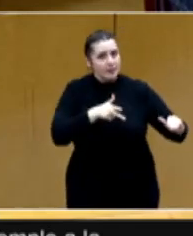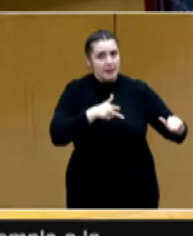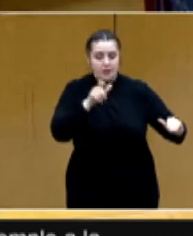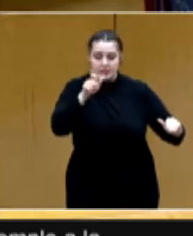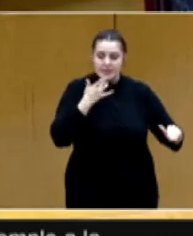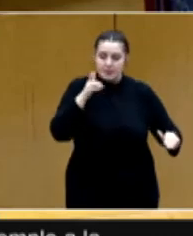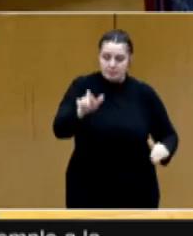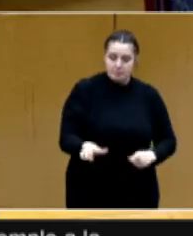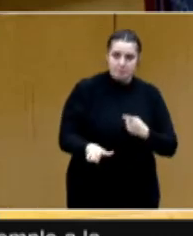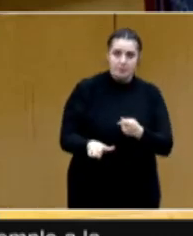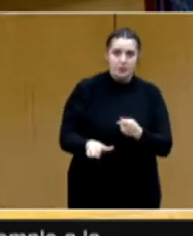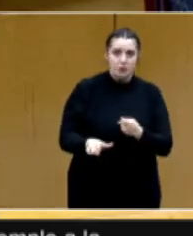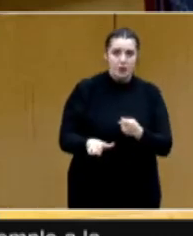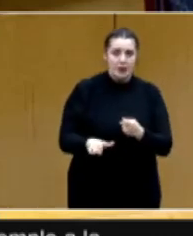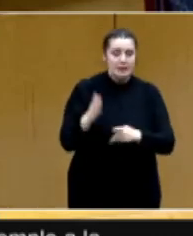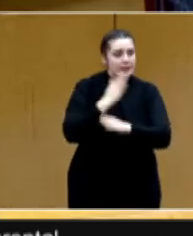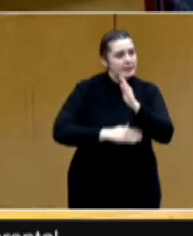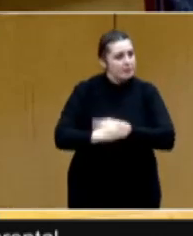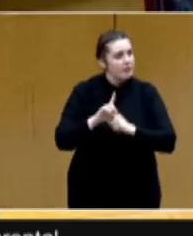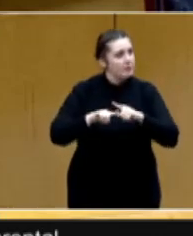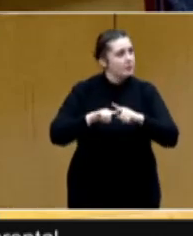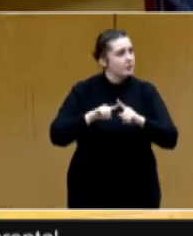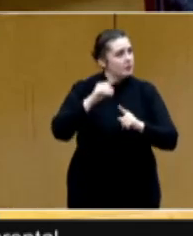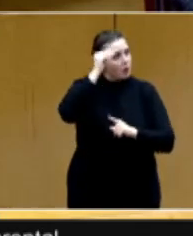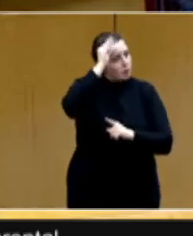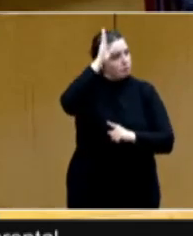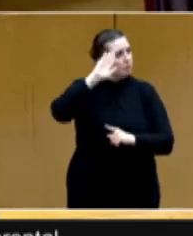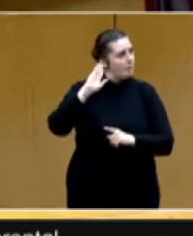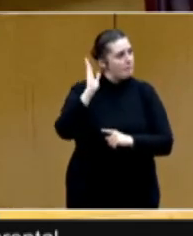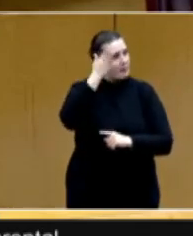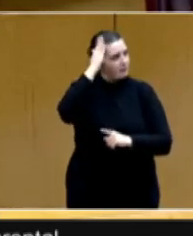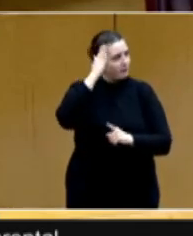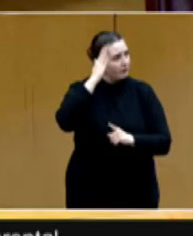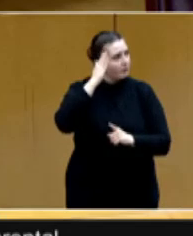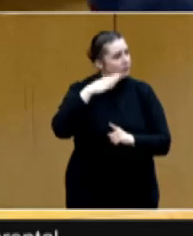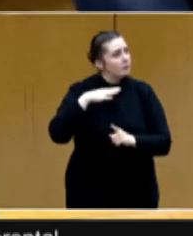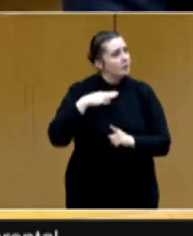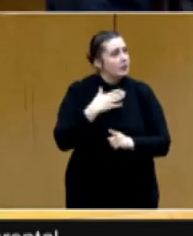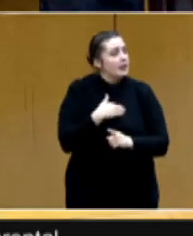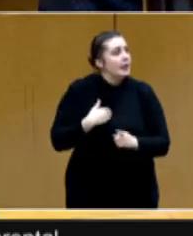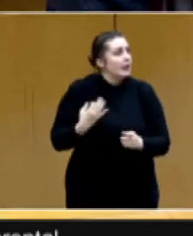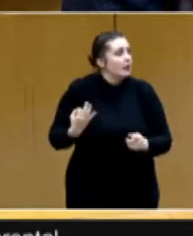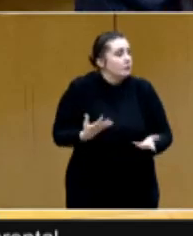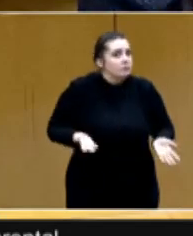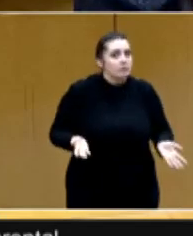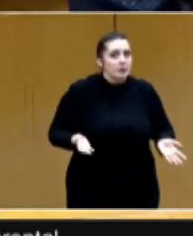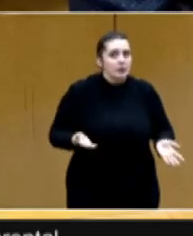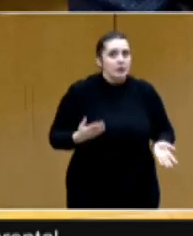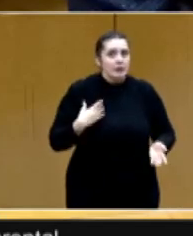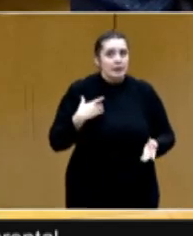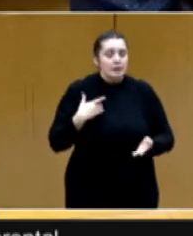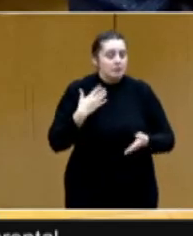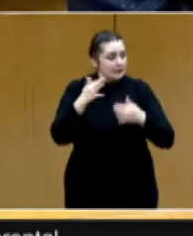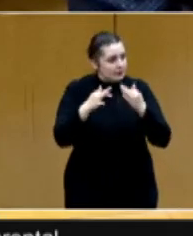con discapacidad y sus facultades cognitivas afectadas quiere quiere testar y también se